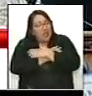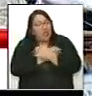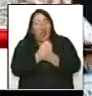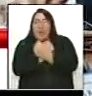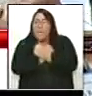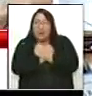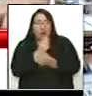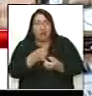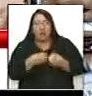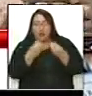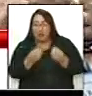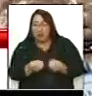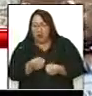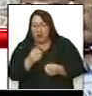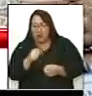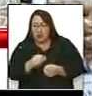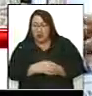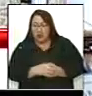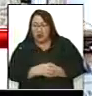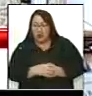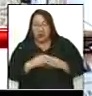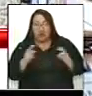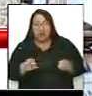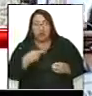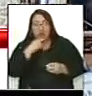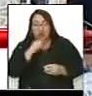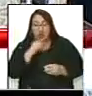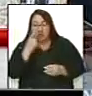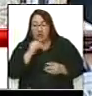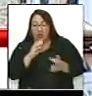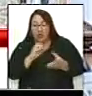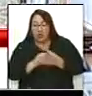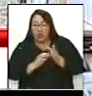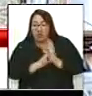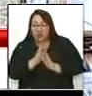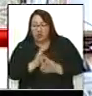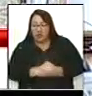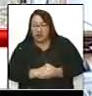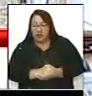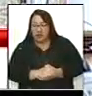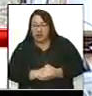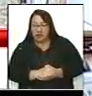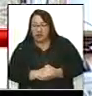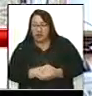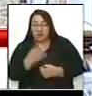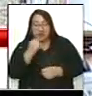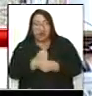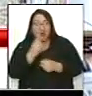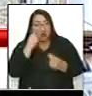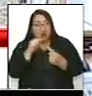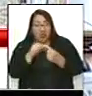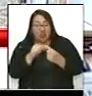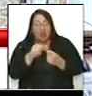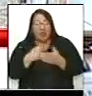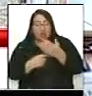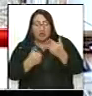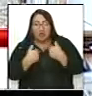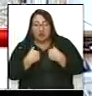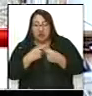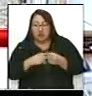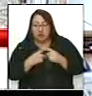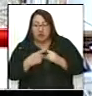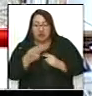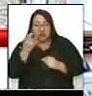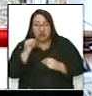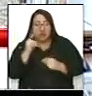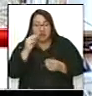que le pone a esta mesa de mujeres para sacar adelante el propósito y objetivo que tenemos desde el